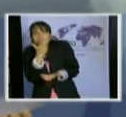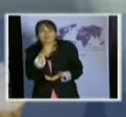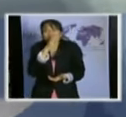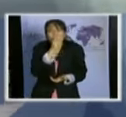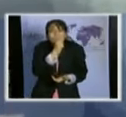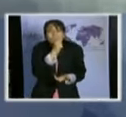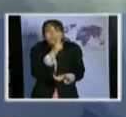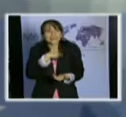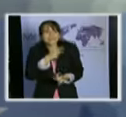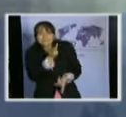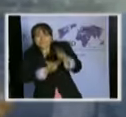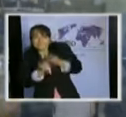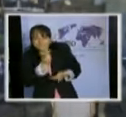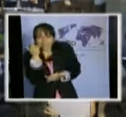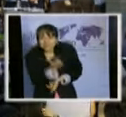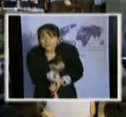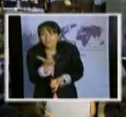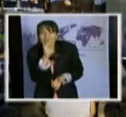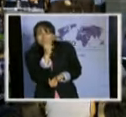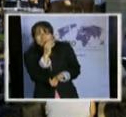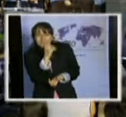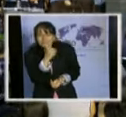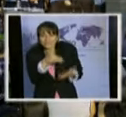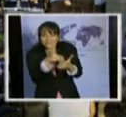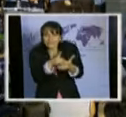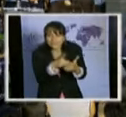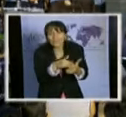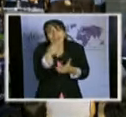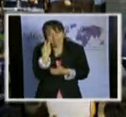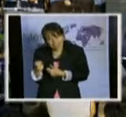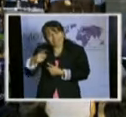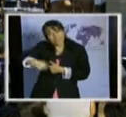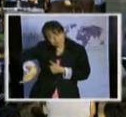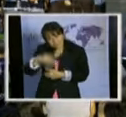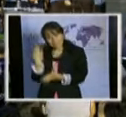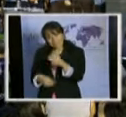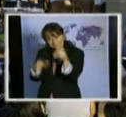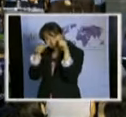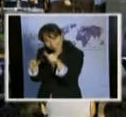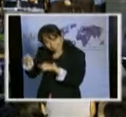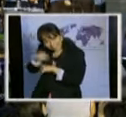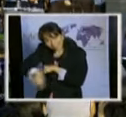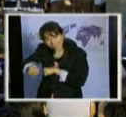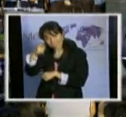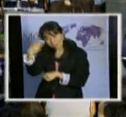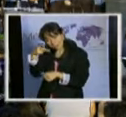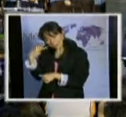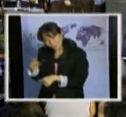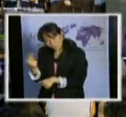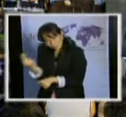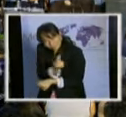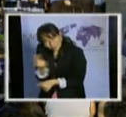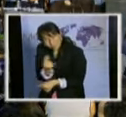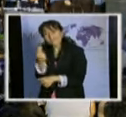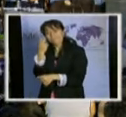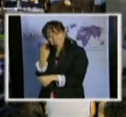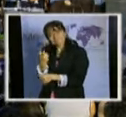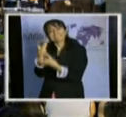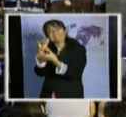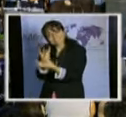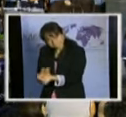para mí. Te estaremos invitando a esta gran reforma urbana y a todos ustedes a participar, por supuesto. Consuelo,